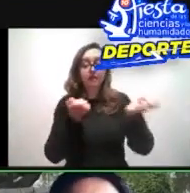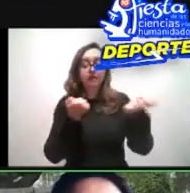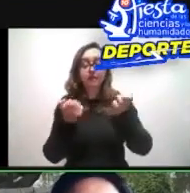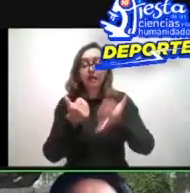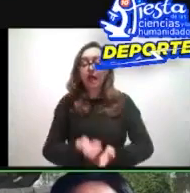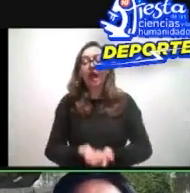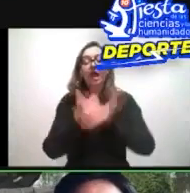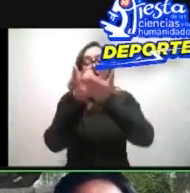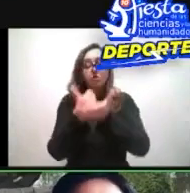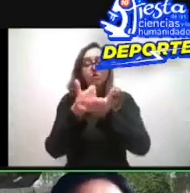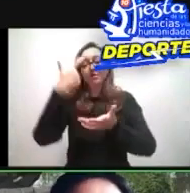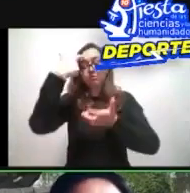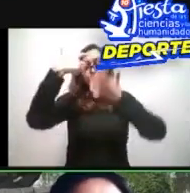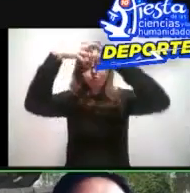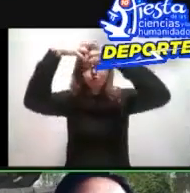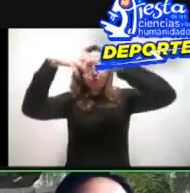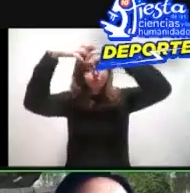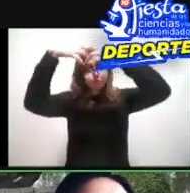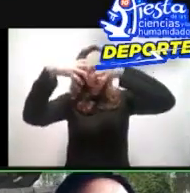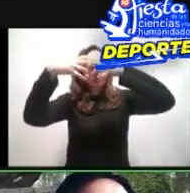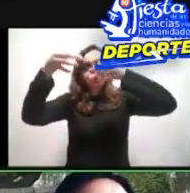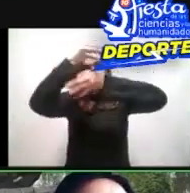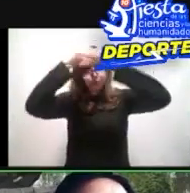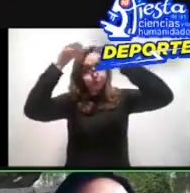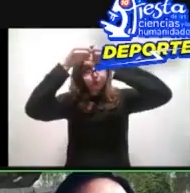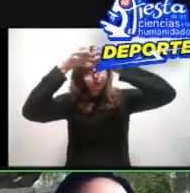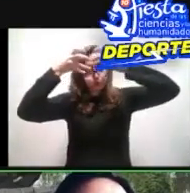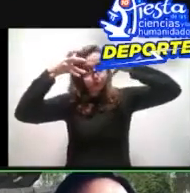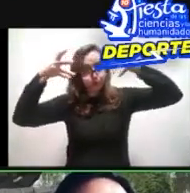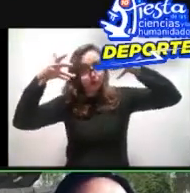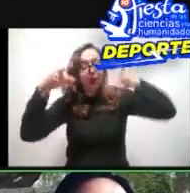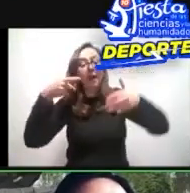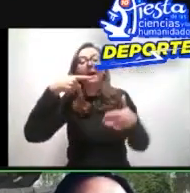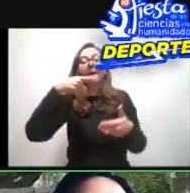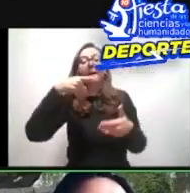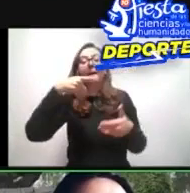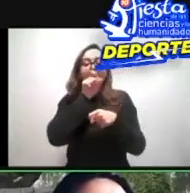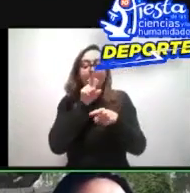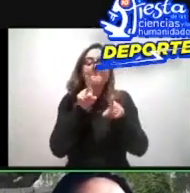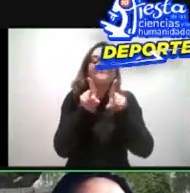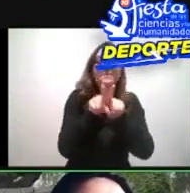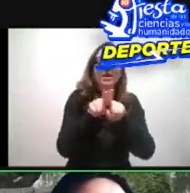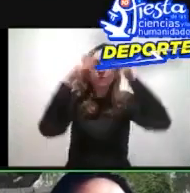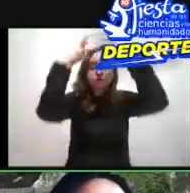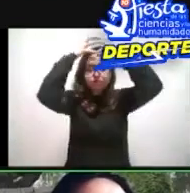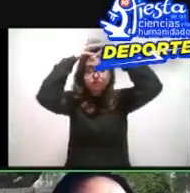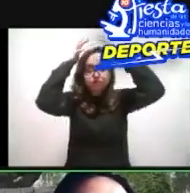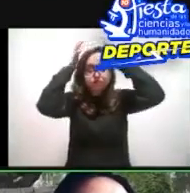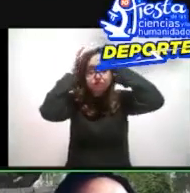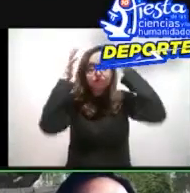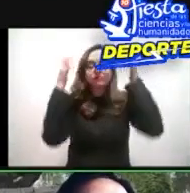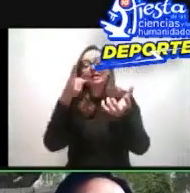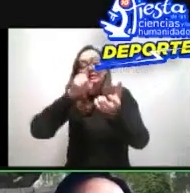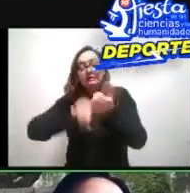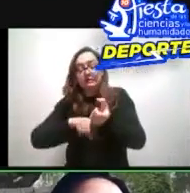neurogénesis, como vimos en la diapositiva anterior, pero también fomenta la mielinización, es decir, el recubrimiento que tienen nuestras neuronas y con el